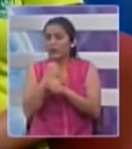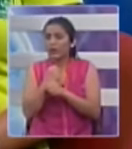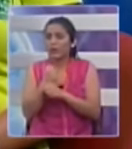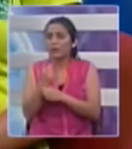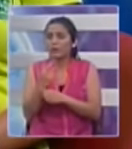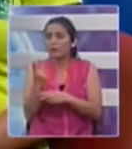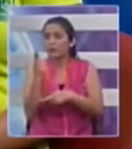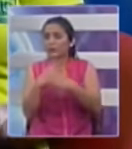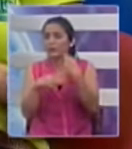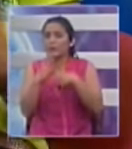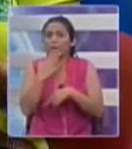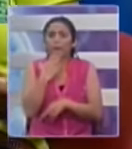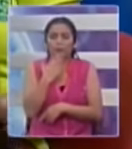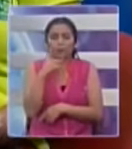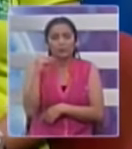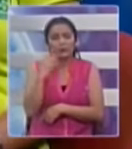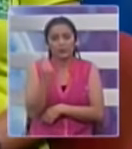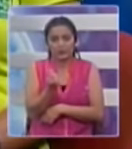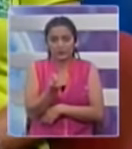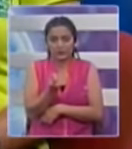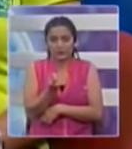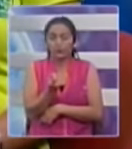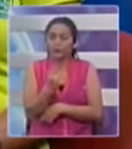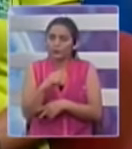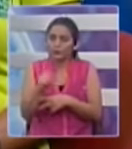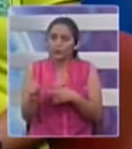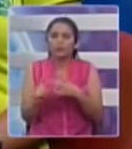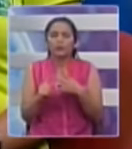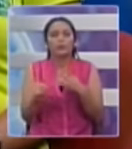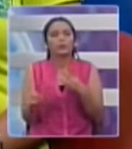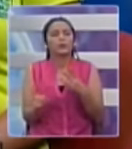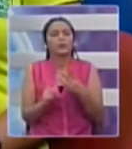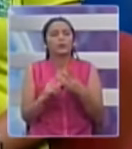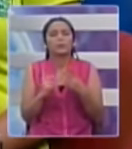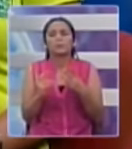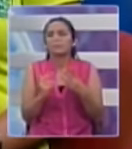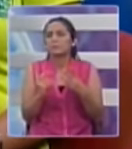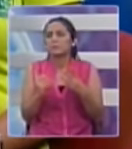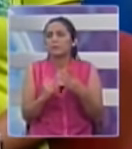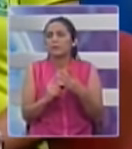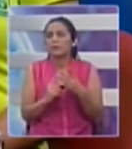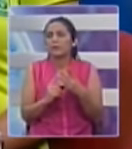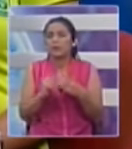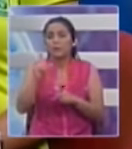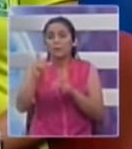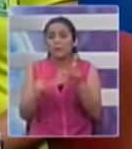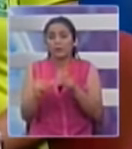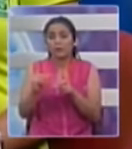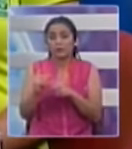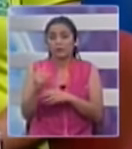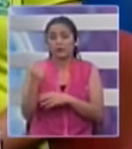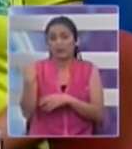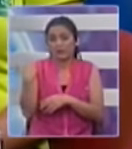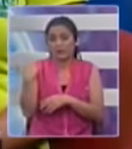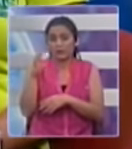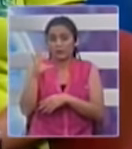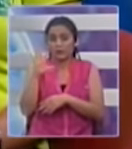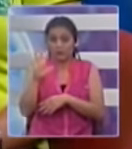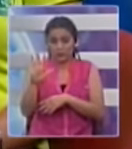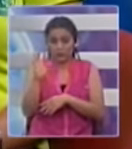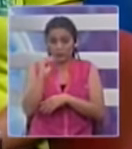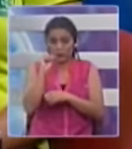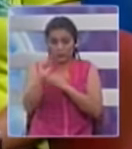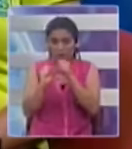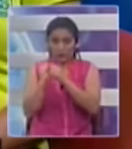han salido reclamos, por decirlo de esta manera, pedidos en torno a las personas de más de 50 años que todavía no